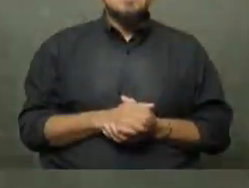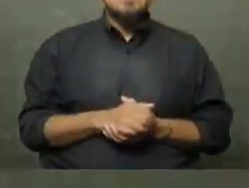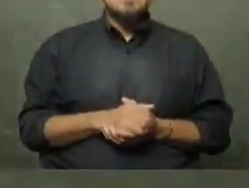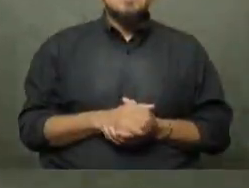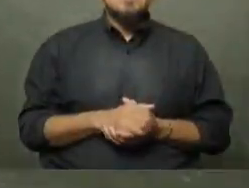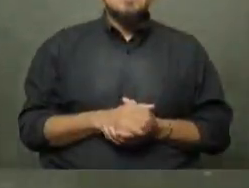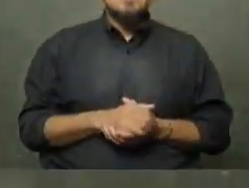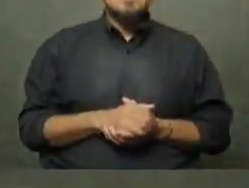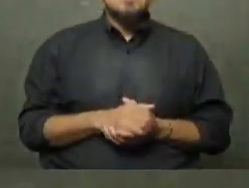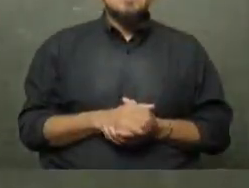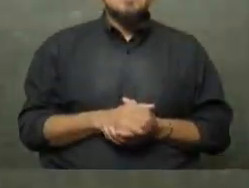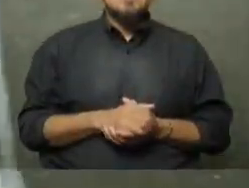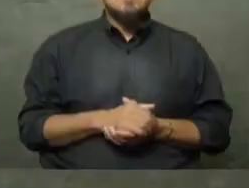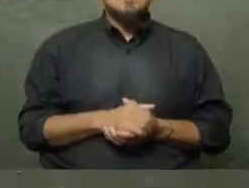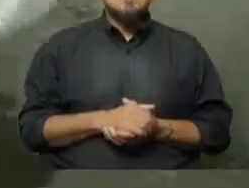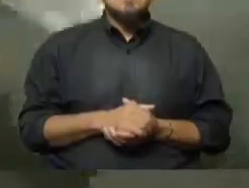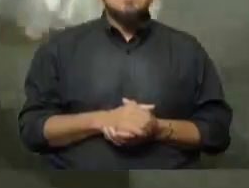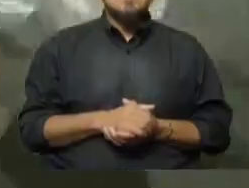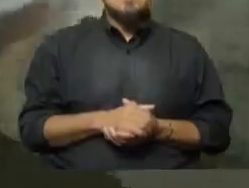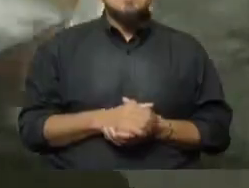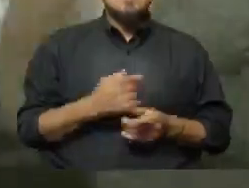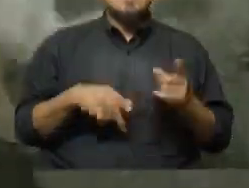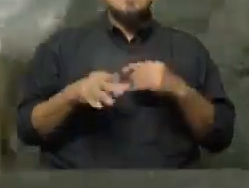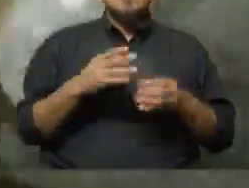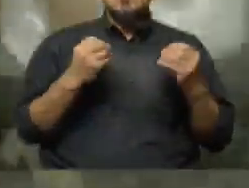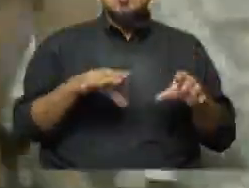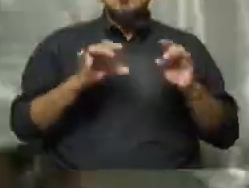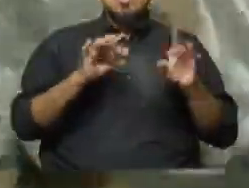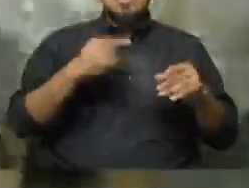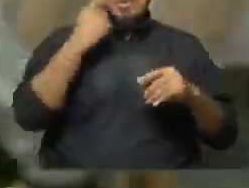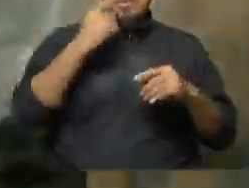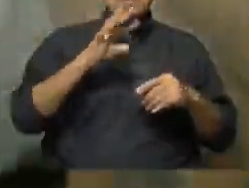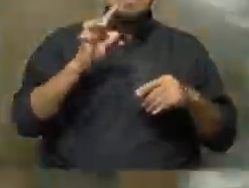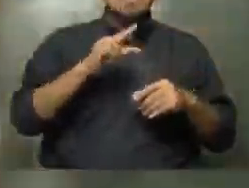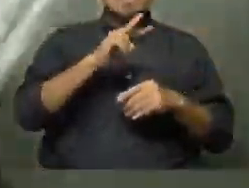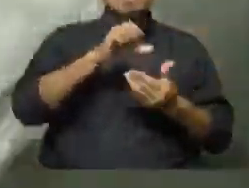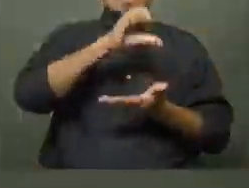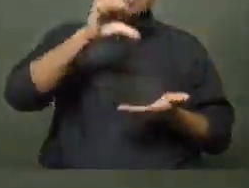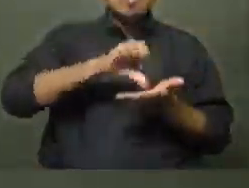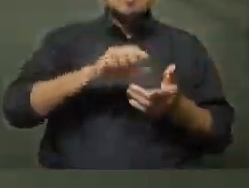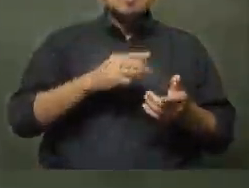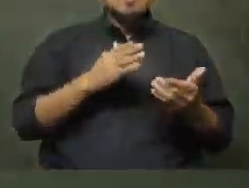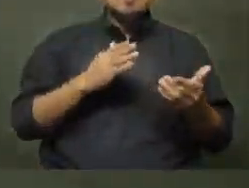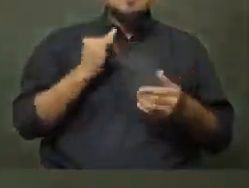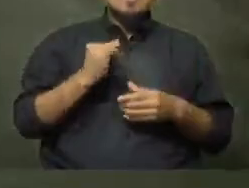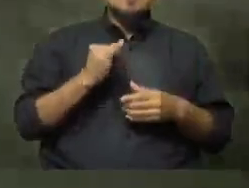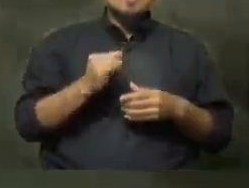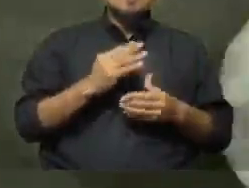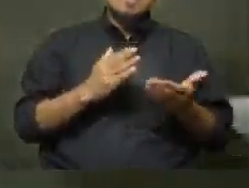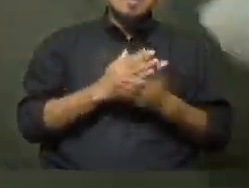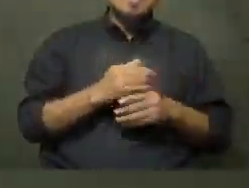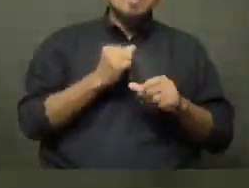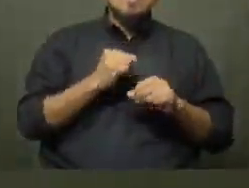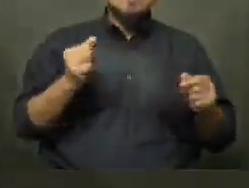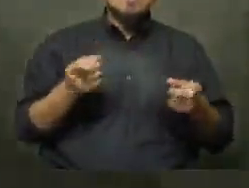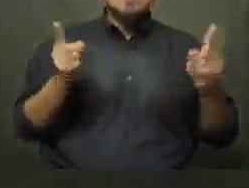como siempre. Por algo vivo, veo nada más que TV Ciudad. ¿Vienen siempre? Sí, tratamos de venir siempre que se puede. Un saludo